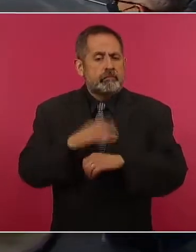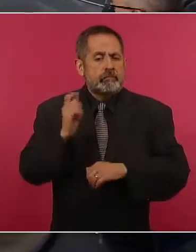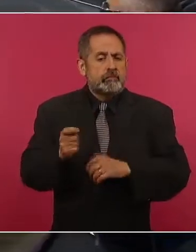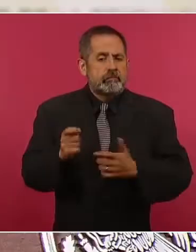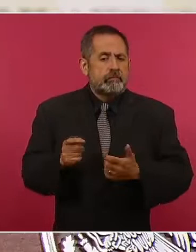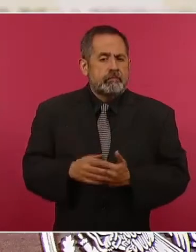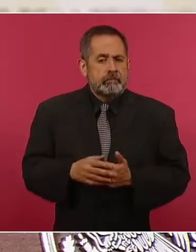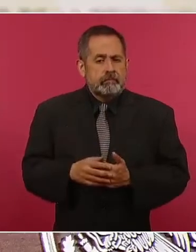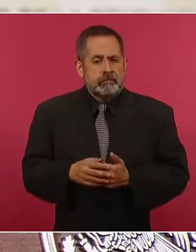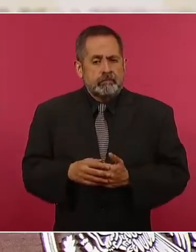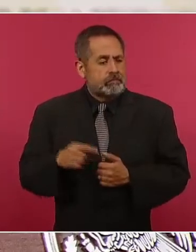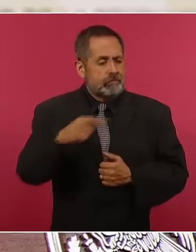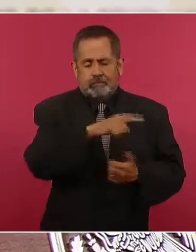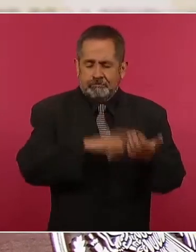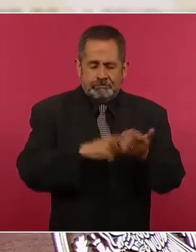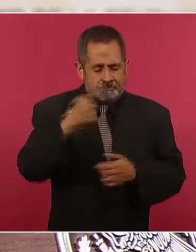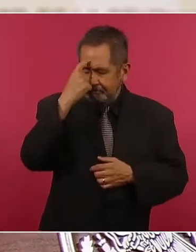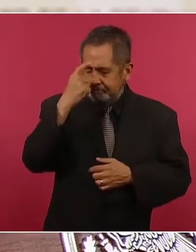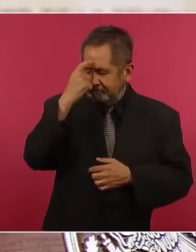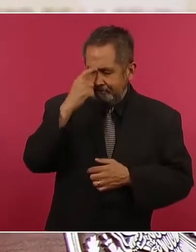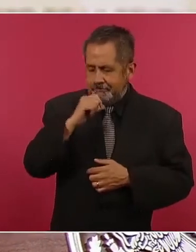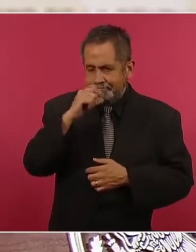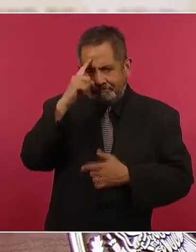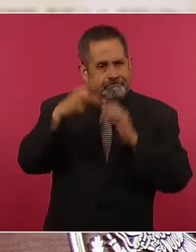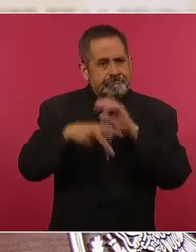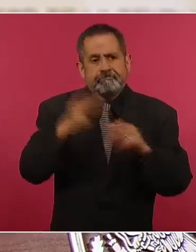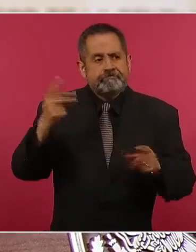porque es mucha irracionalidad,